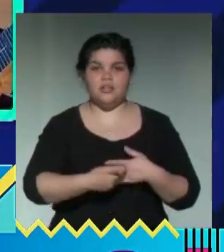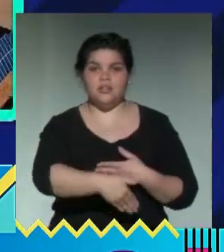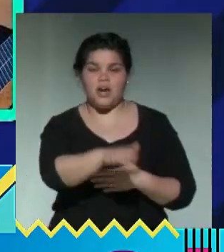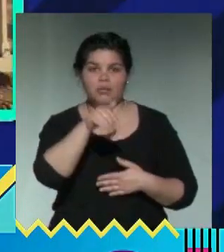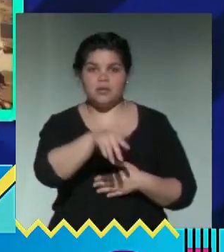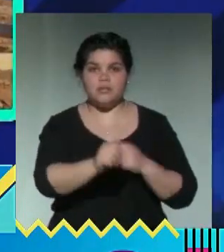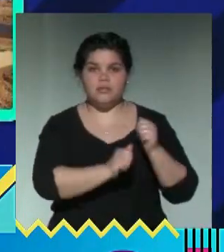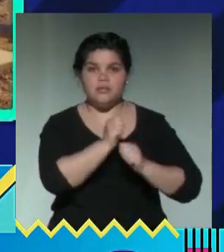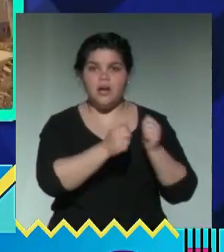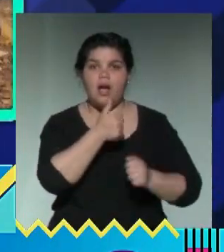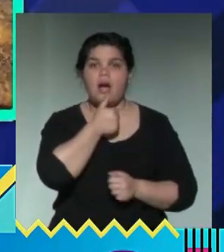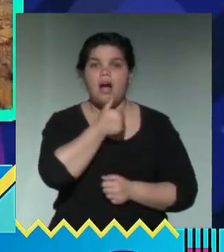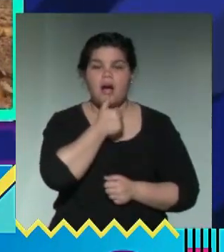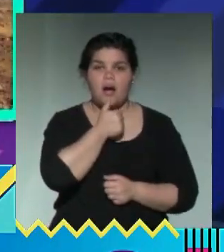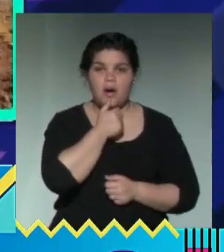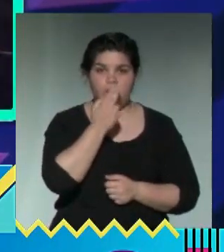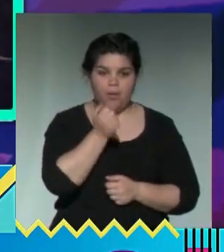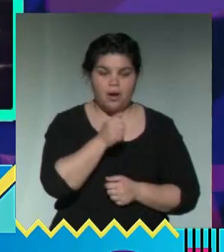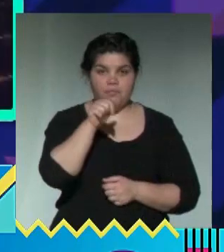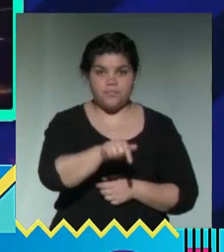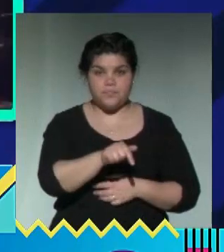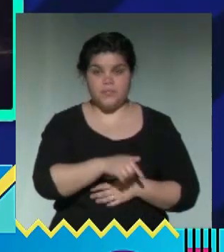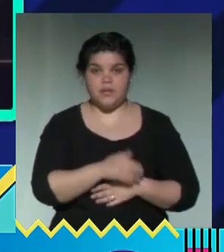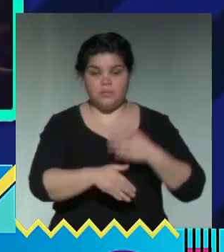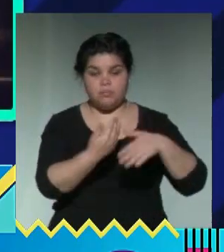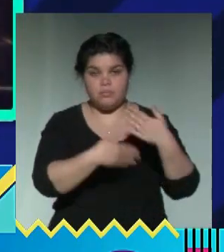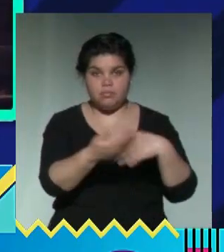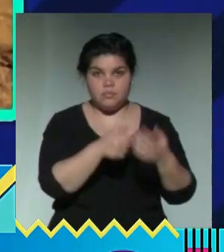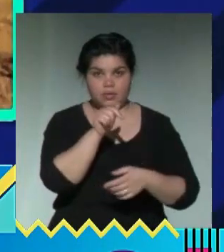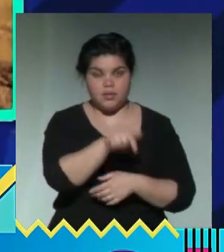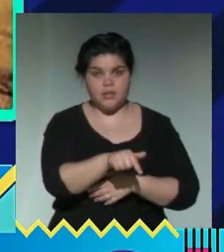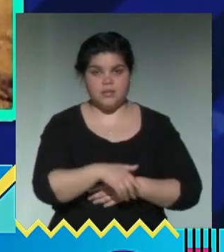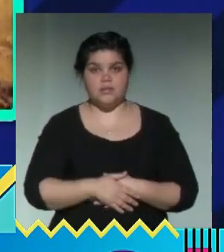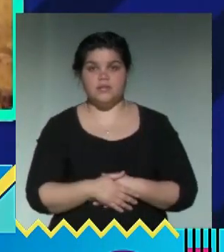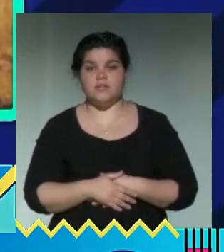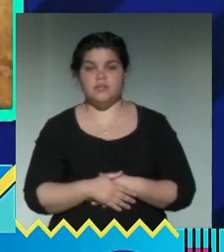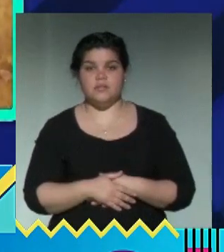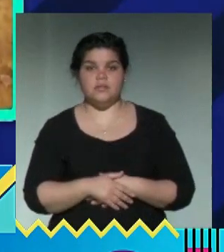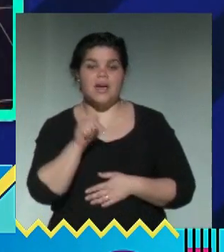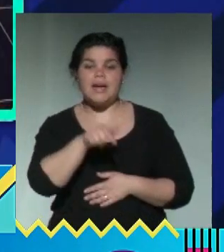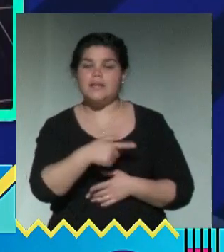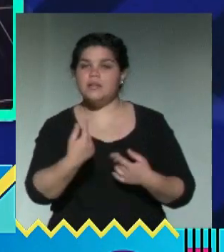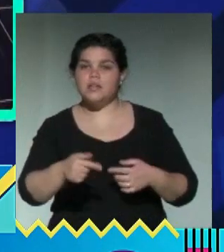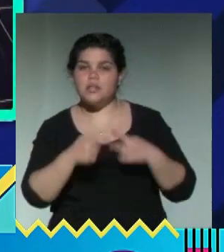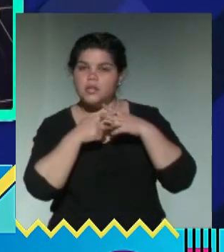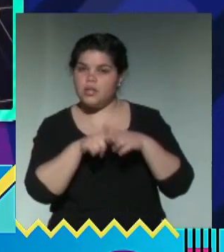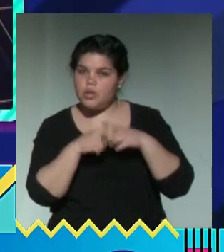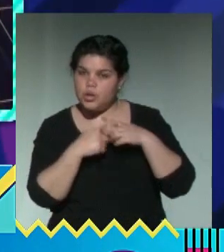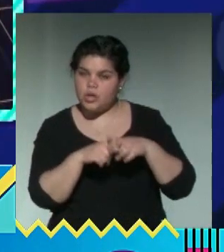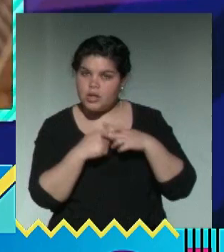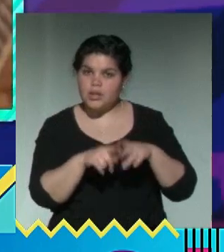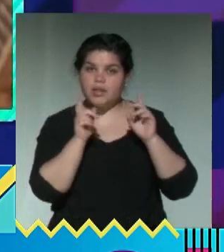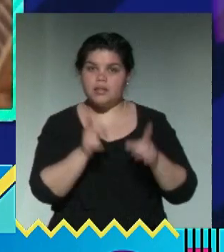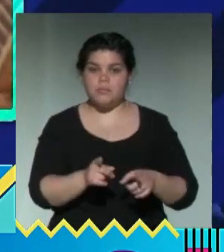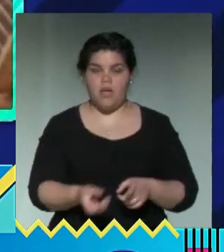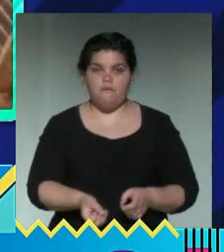en Mendoza realmente está la gran mayoría de lo que hay en Argentina, por varios aspectos, ¿no? Entre ellos porque se maneja la tecnología, hay una